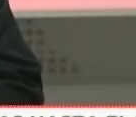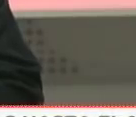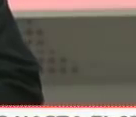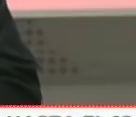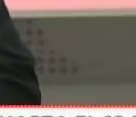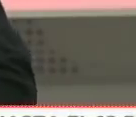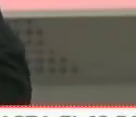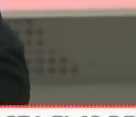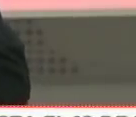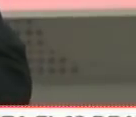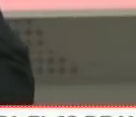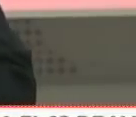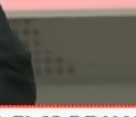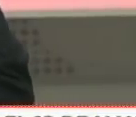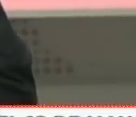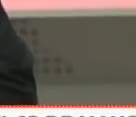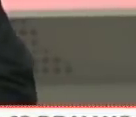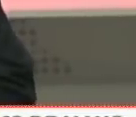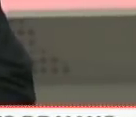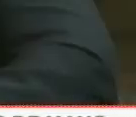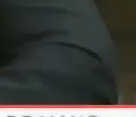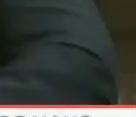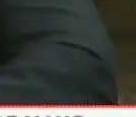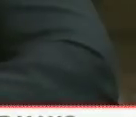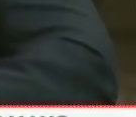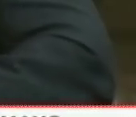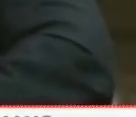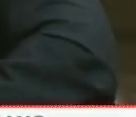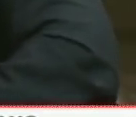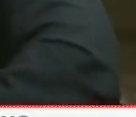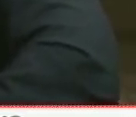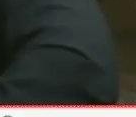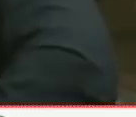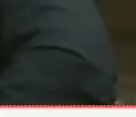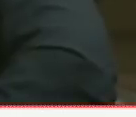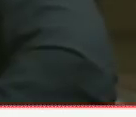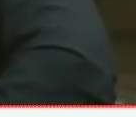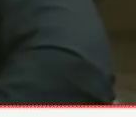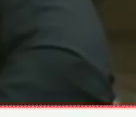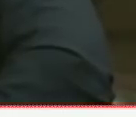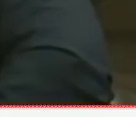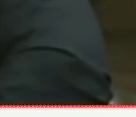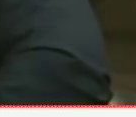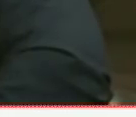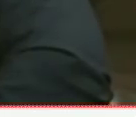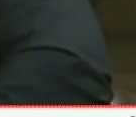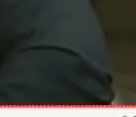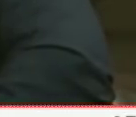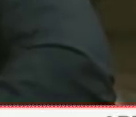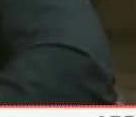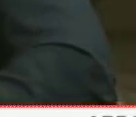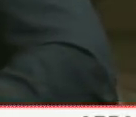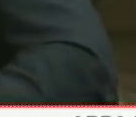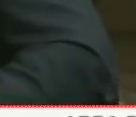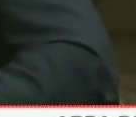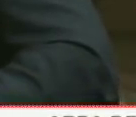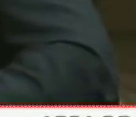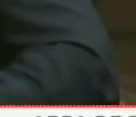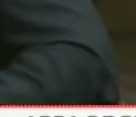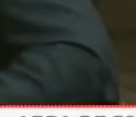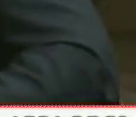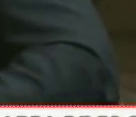fracasó? ¿Cuál es su respuesta, fiscal? Bueno, mira, hasta este momento tenemos aproximadamente 30 denuncias